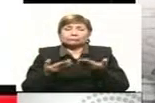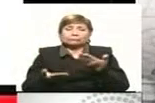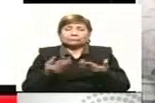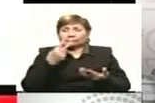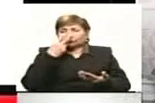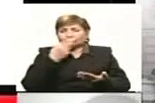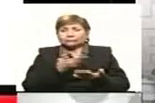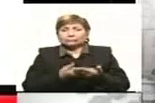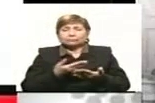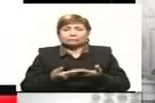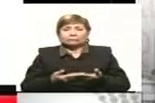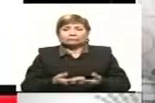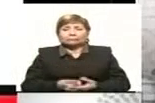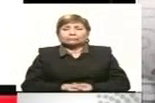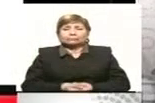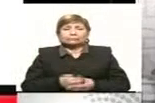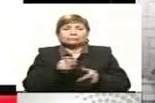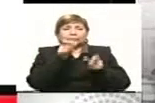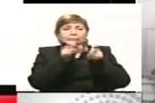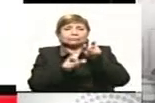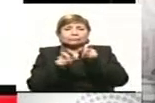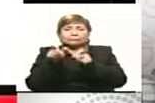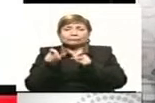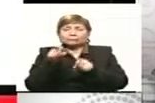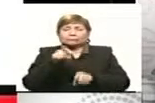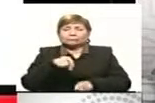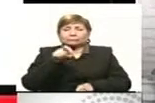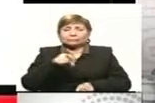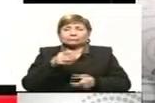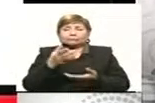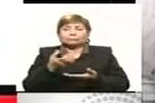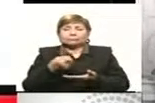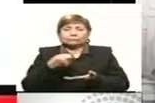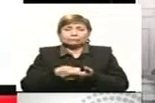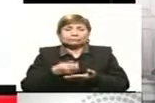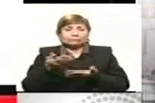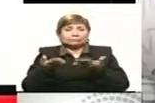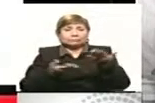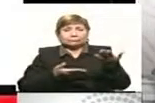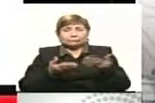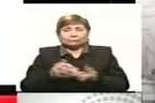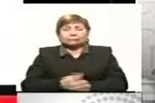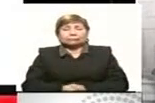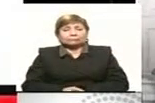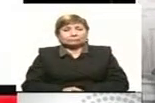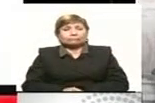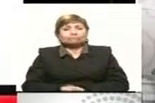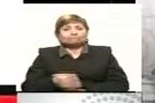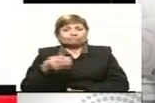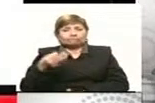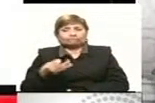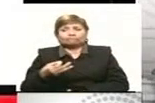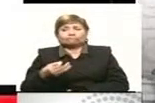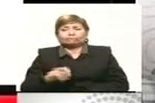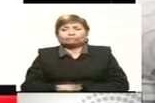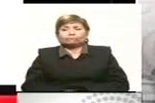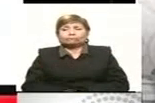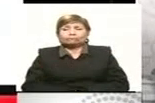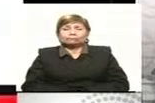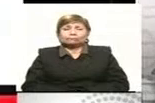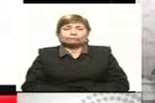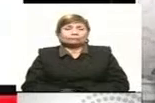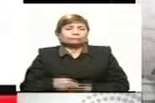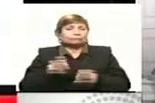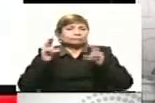ver con ya el personal requerido para prestar estos servicios, porque, ¿no? Principalmente el